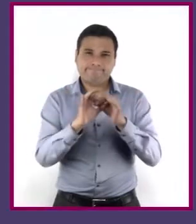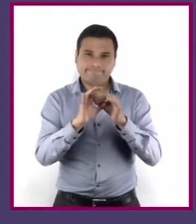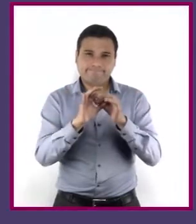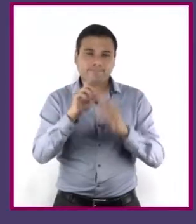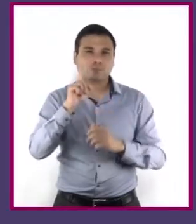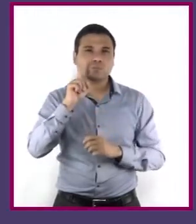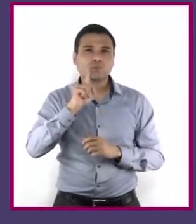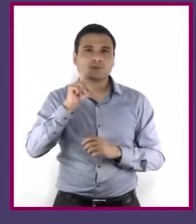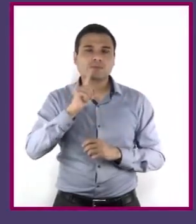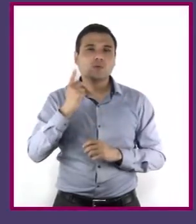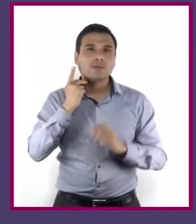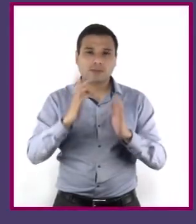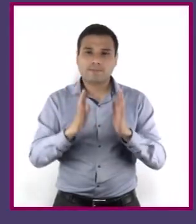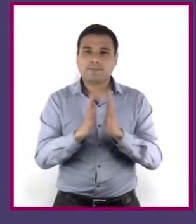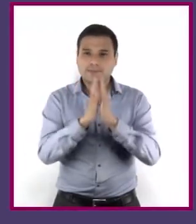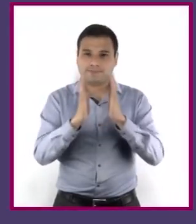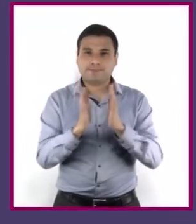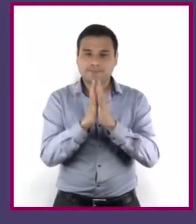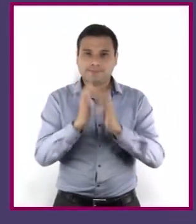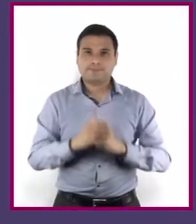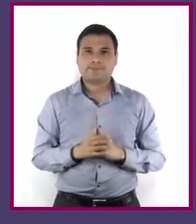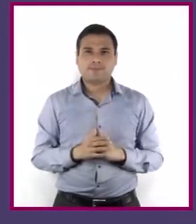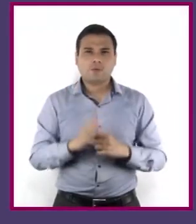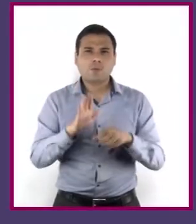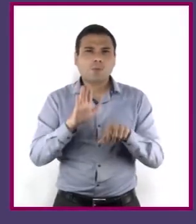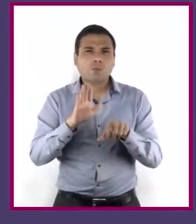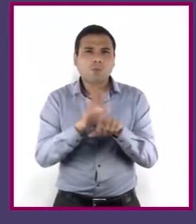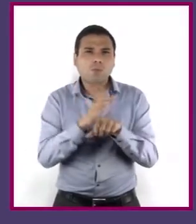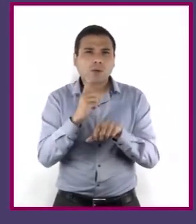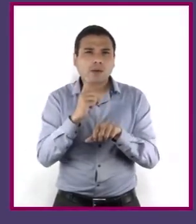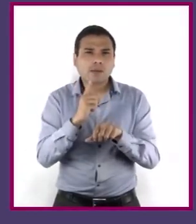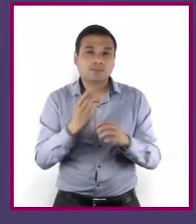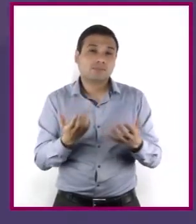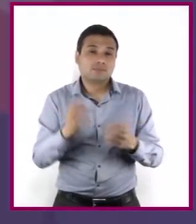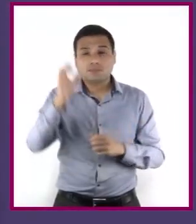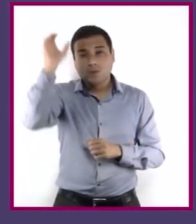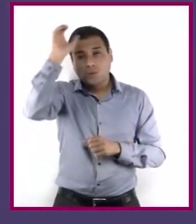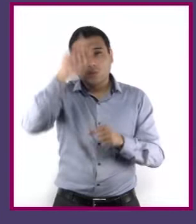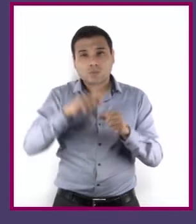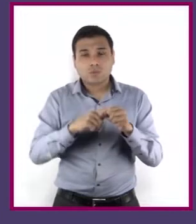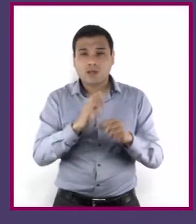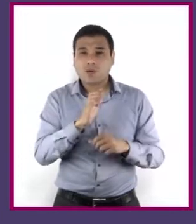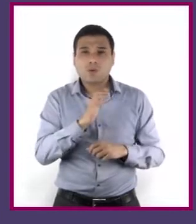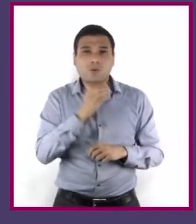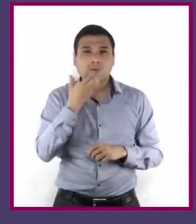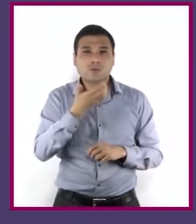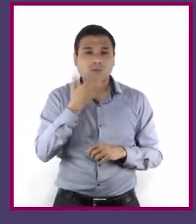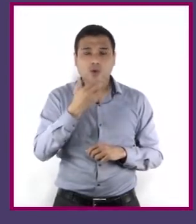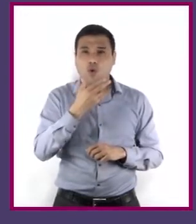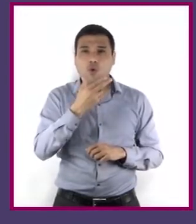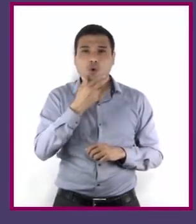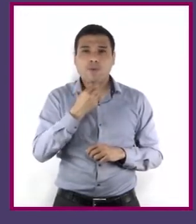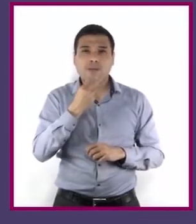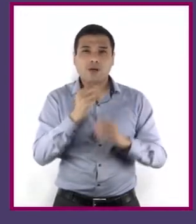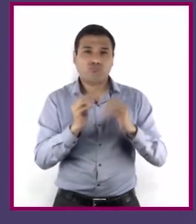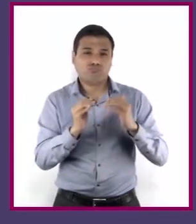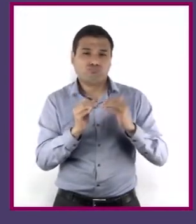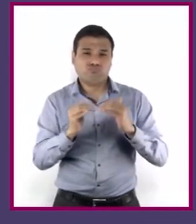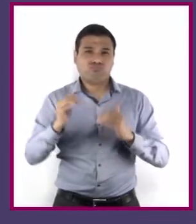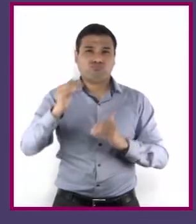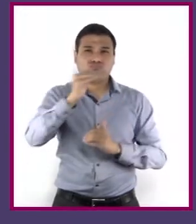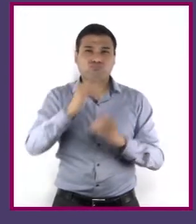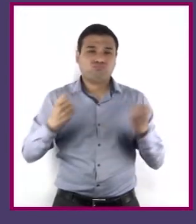mujeres, fruto de un orden patriarcal, siendo frecuentes las discriminaciones de carácter